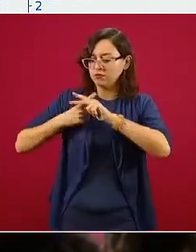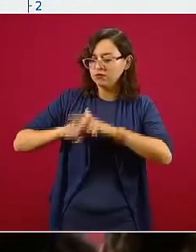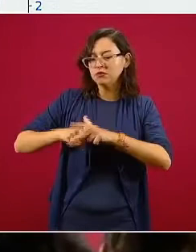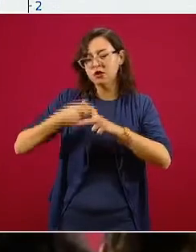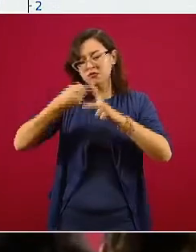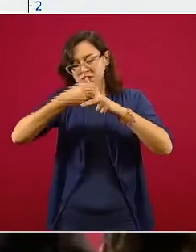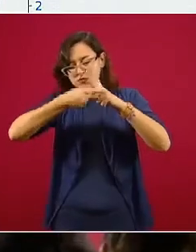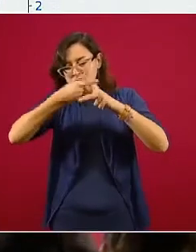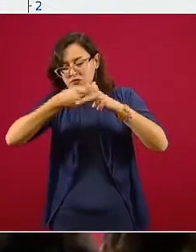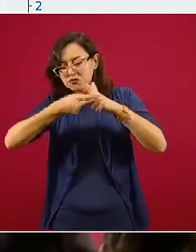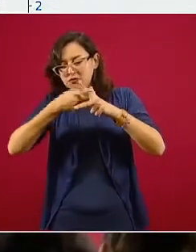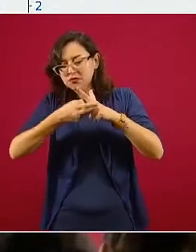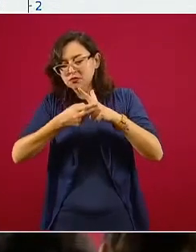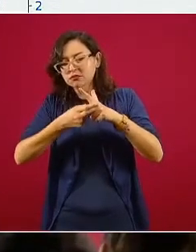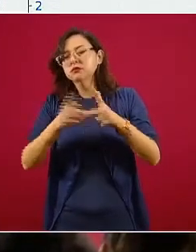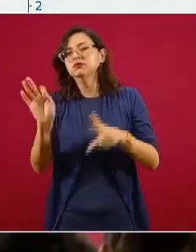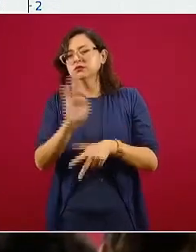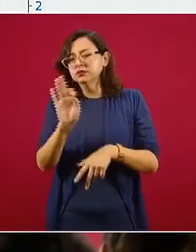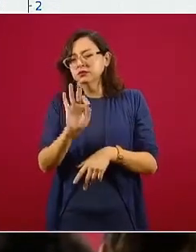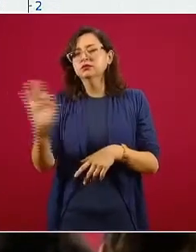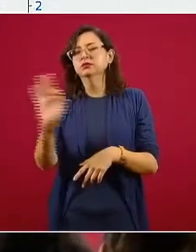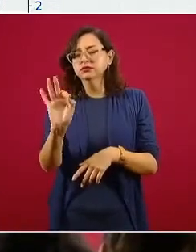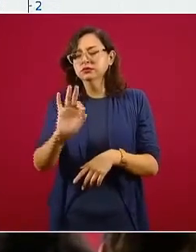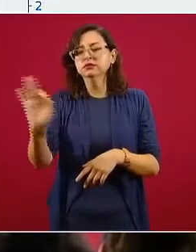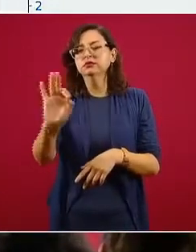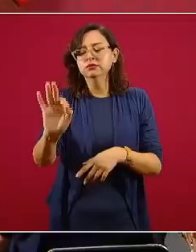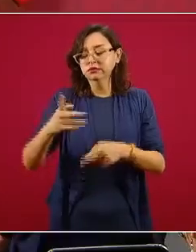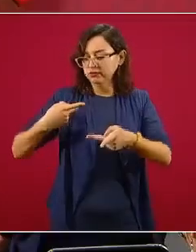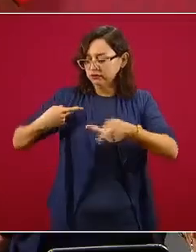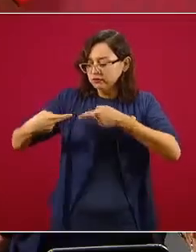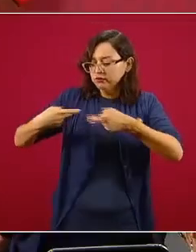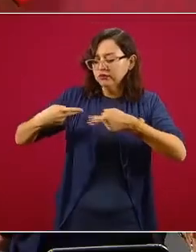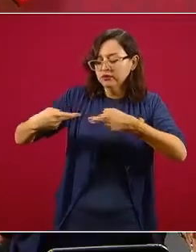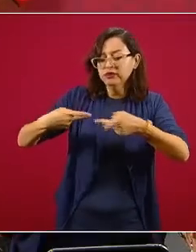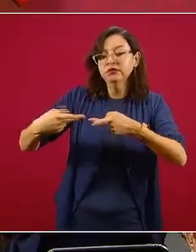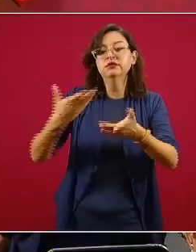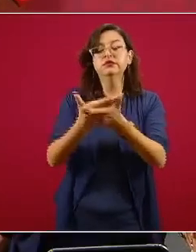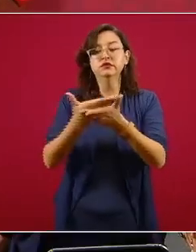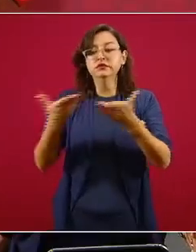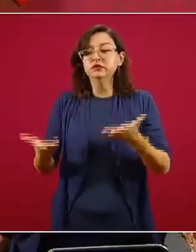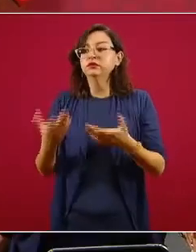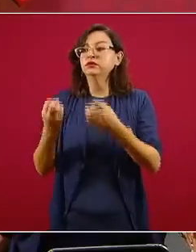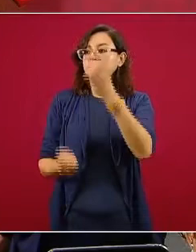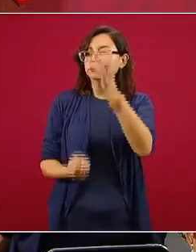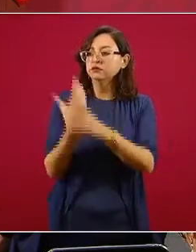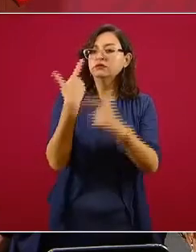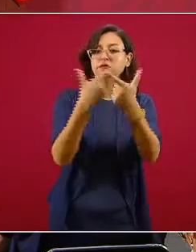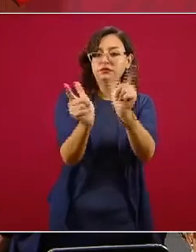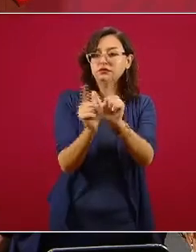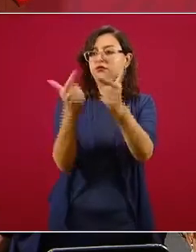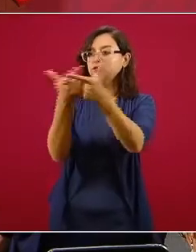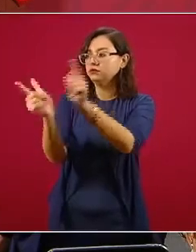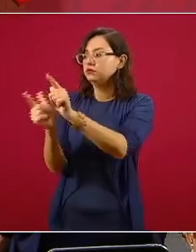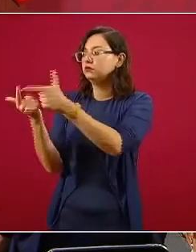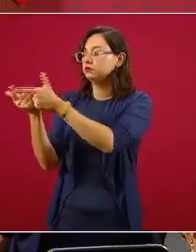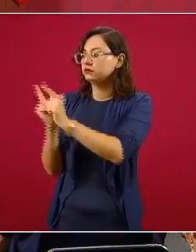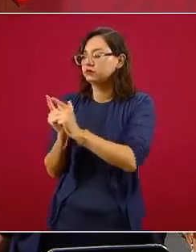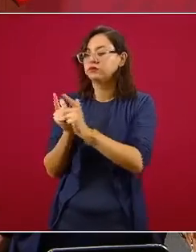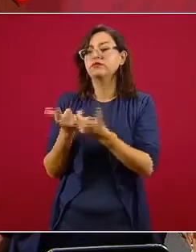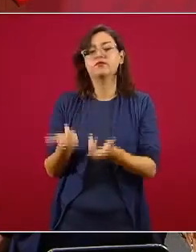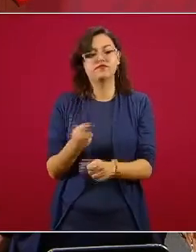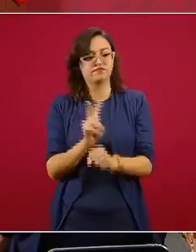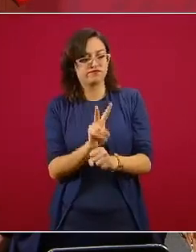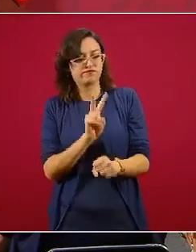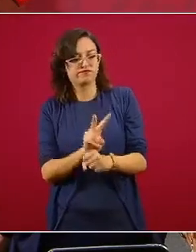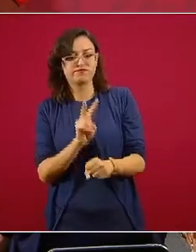en predicciones científicas. Ahora que se ha incorporado este grupo de asesoría científica con varios grupos académicos, le damos seguimiento a la